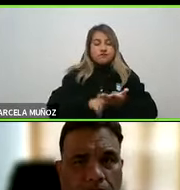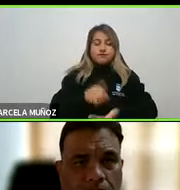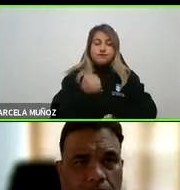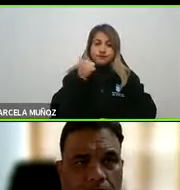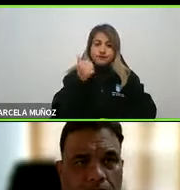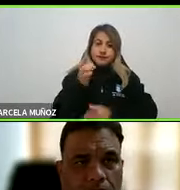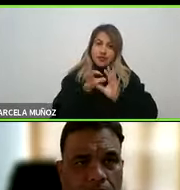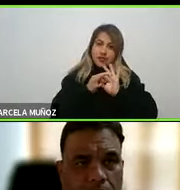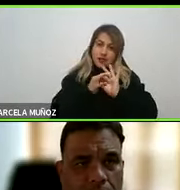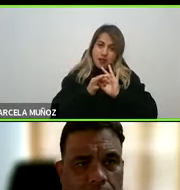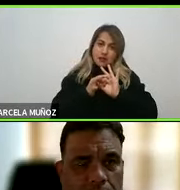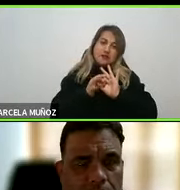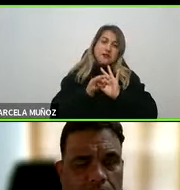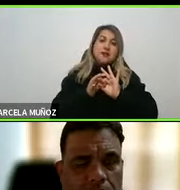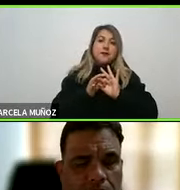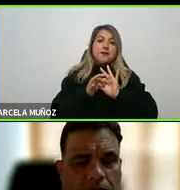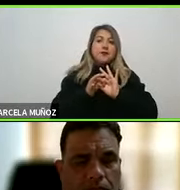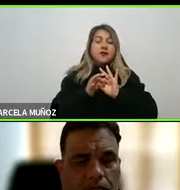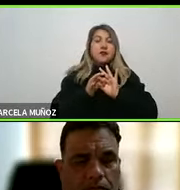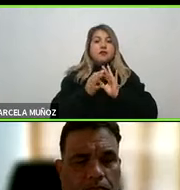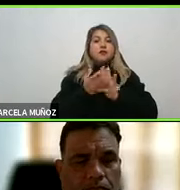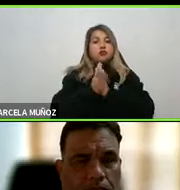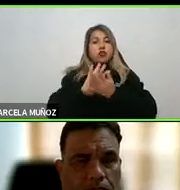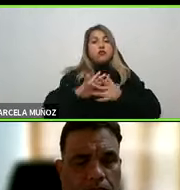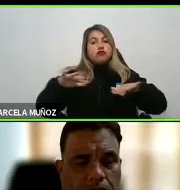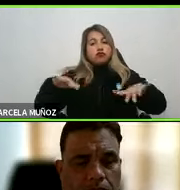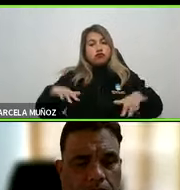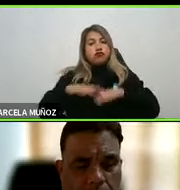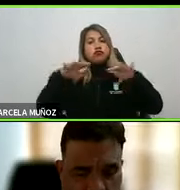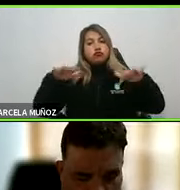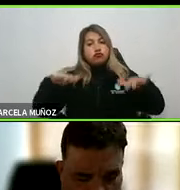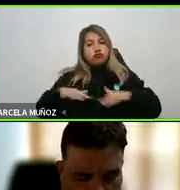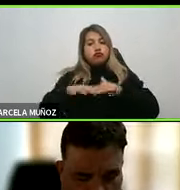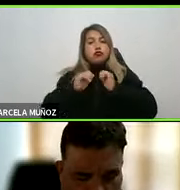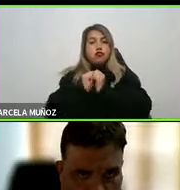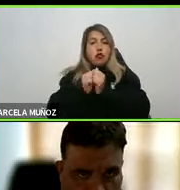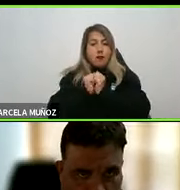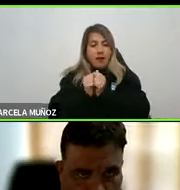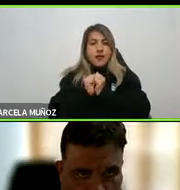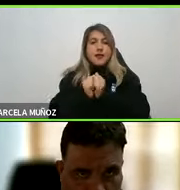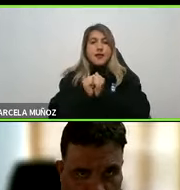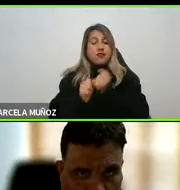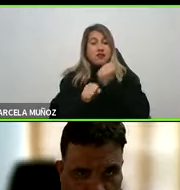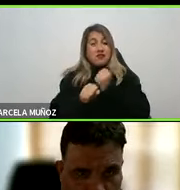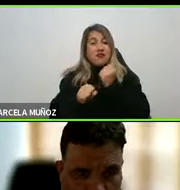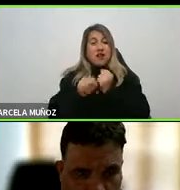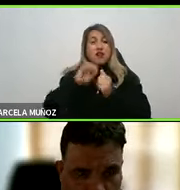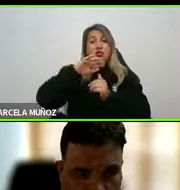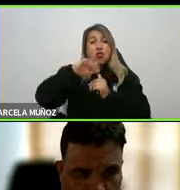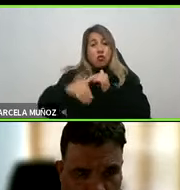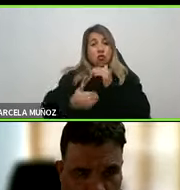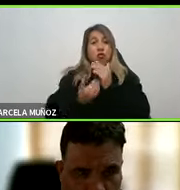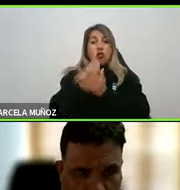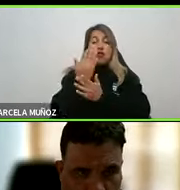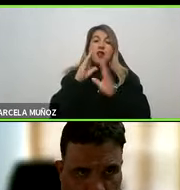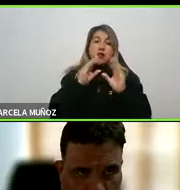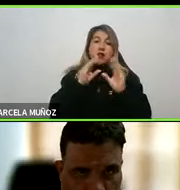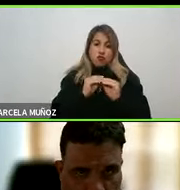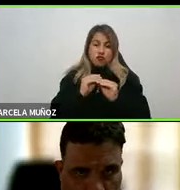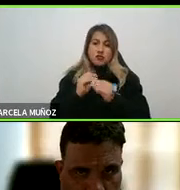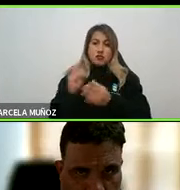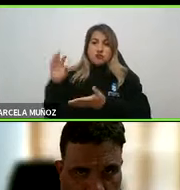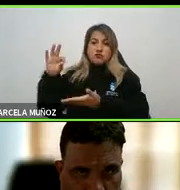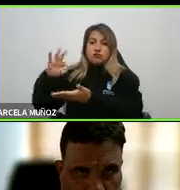nosotros, por todo el esfuerzo que han hecho nuestros compañeros y compañeras que estuvieron trabajando toda la noche en los